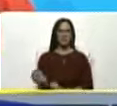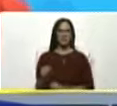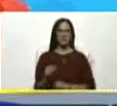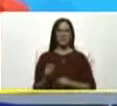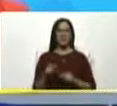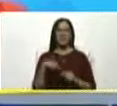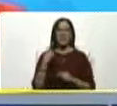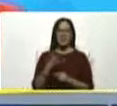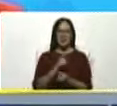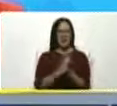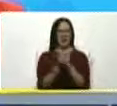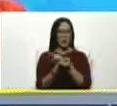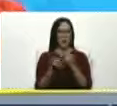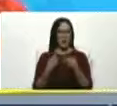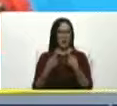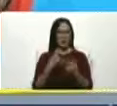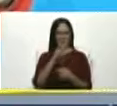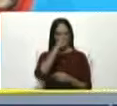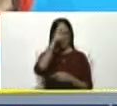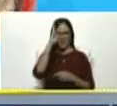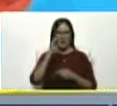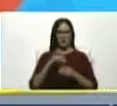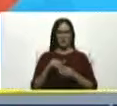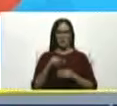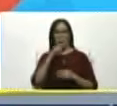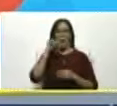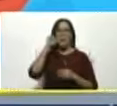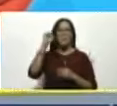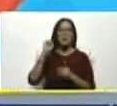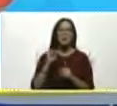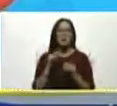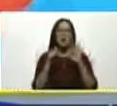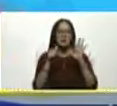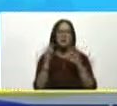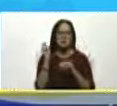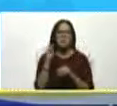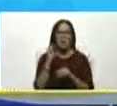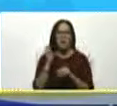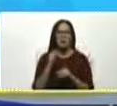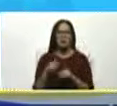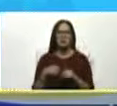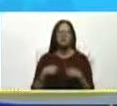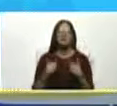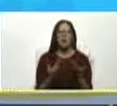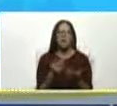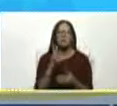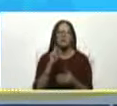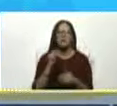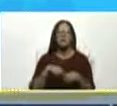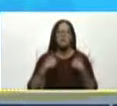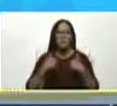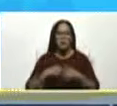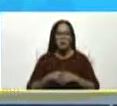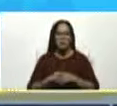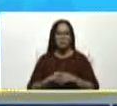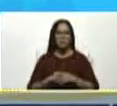Después modificó la cosa, Diosdado. Maduro, en 6 meses, te damos 3 meses más.